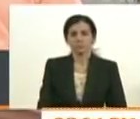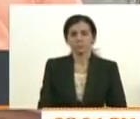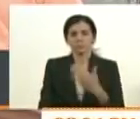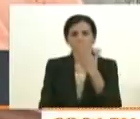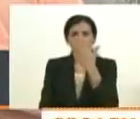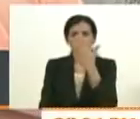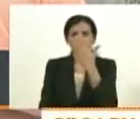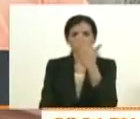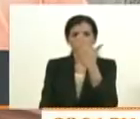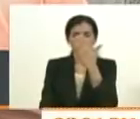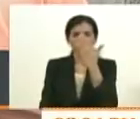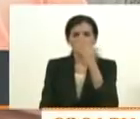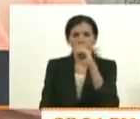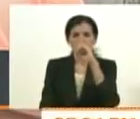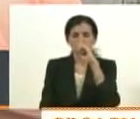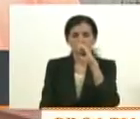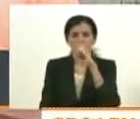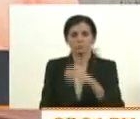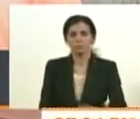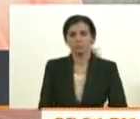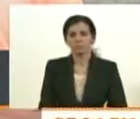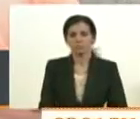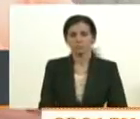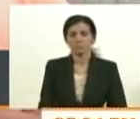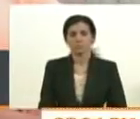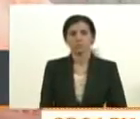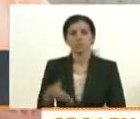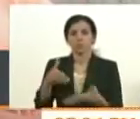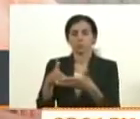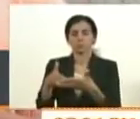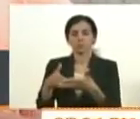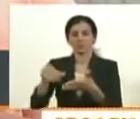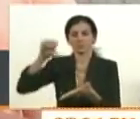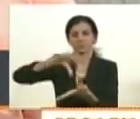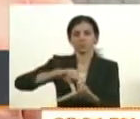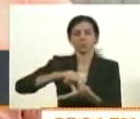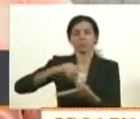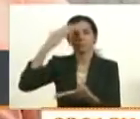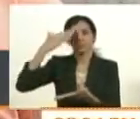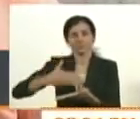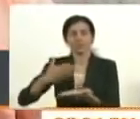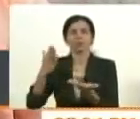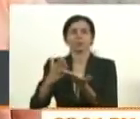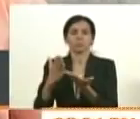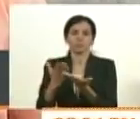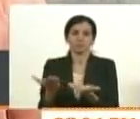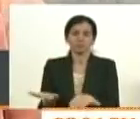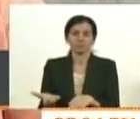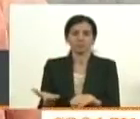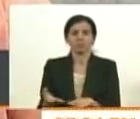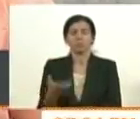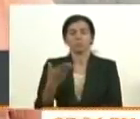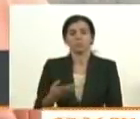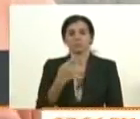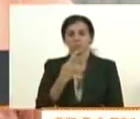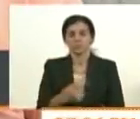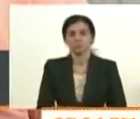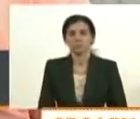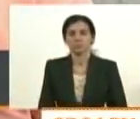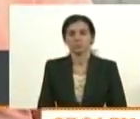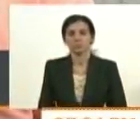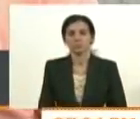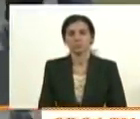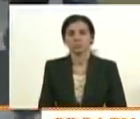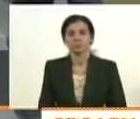a lo que son las instalaciones de este complejo militar y educativo. Es importante resaltarlo, esto es un complejo militar, pero también